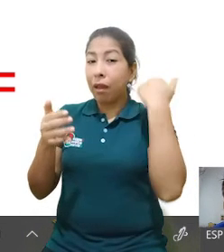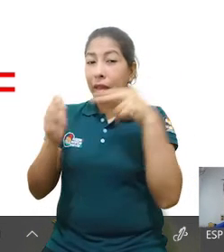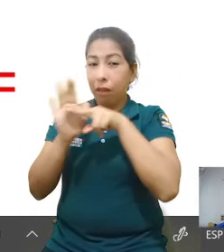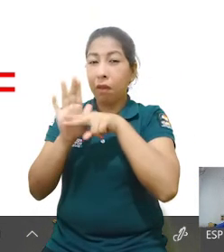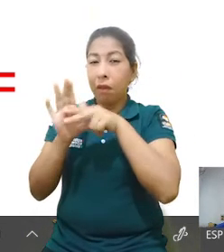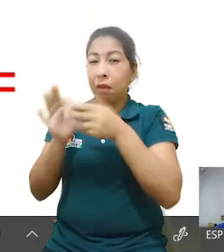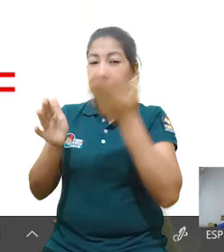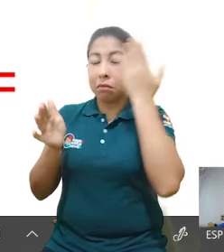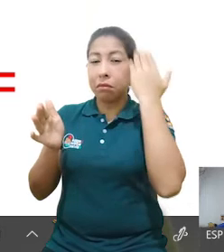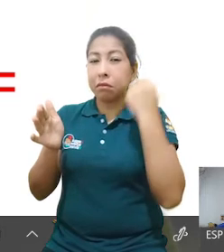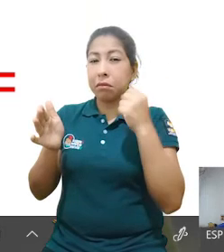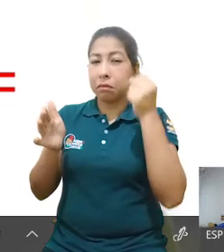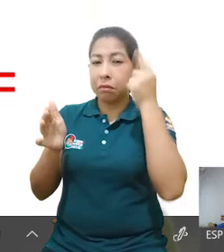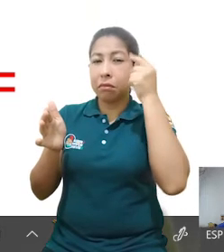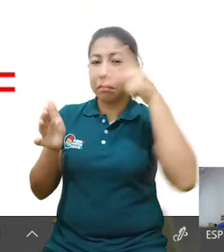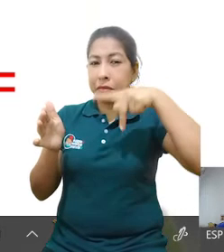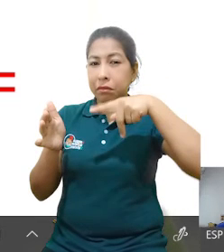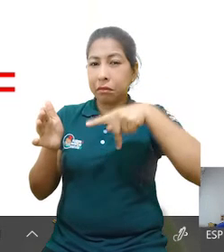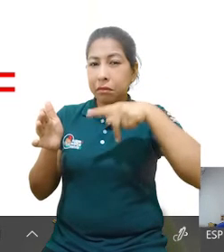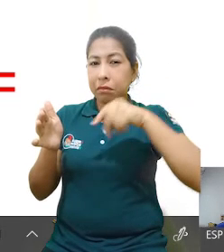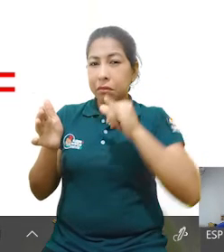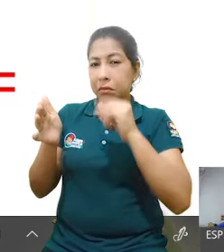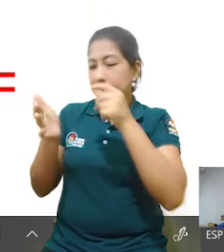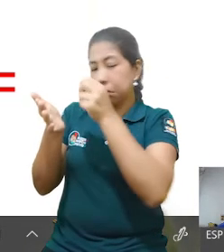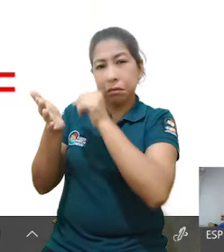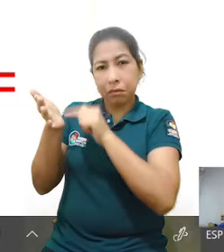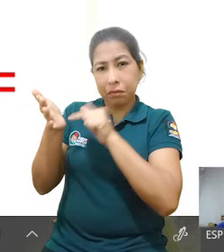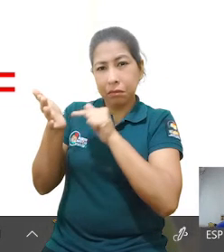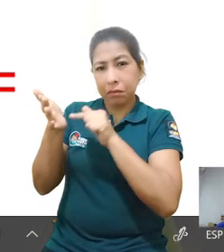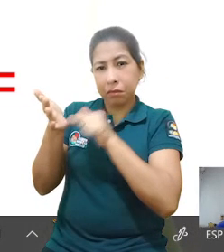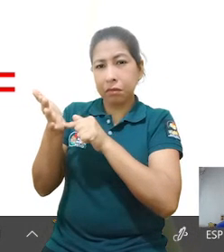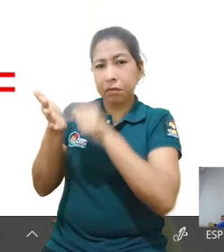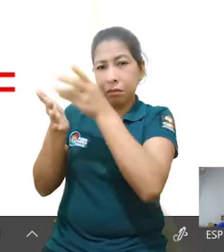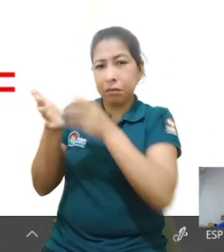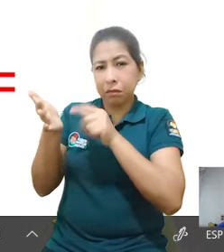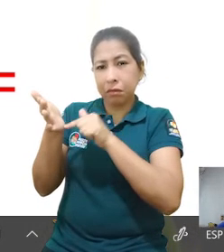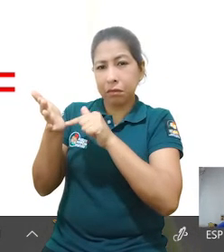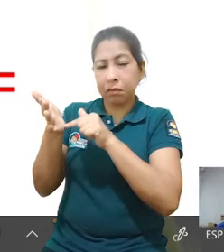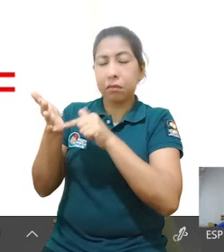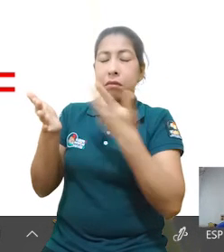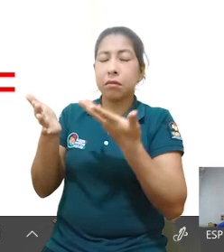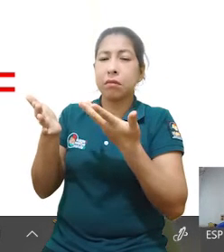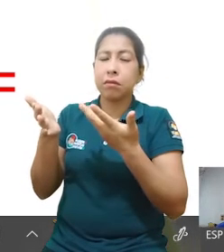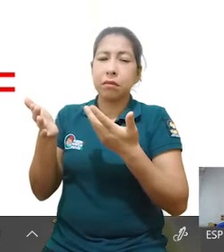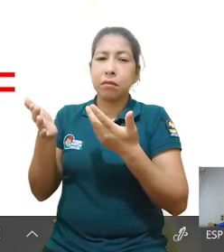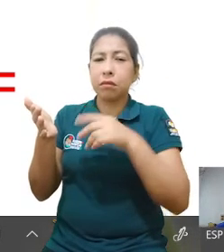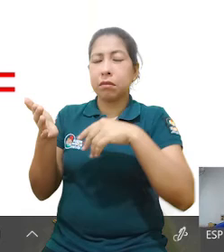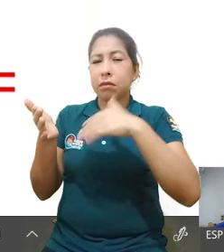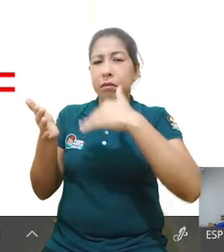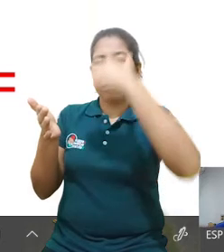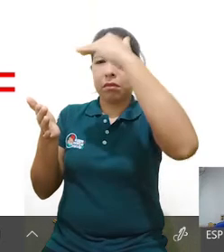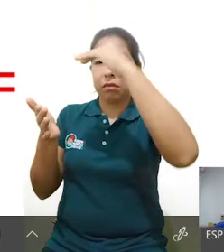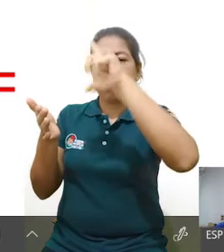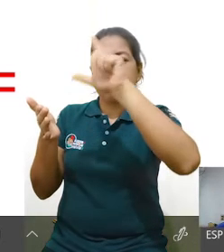pi, presionamos Shift y luego la tecla del exponente y sacamos el número pi. Logaritmo de